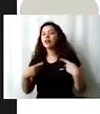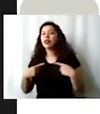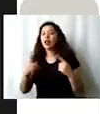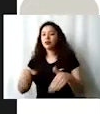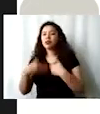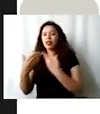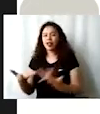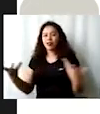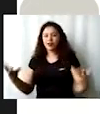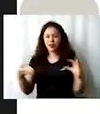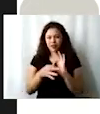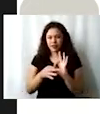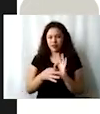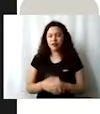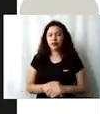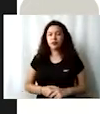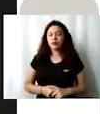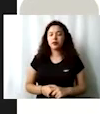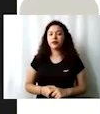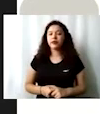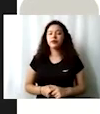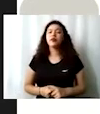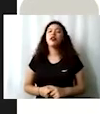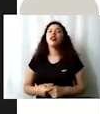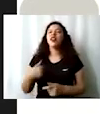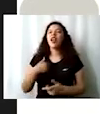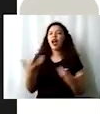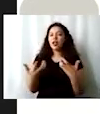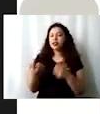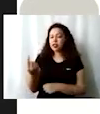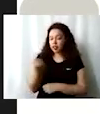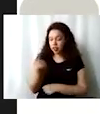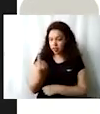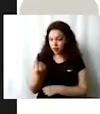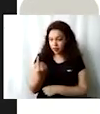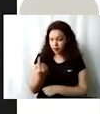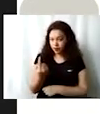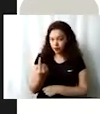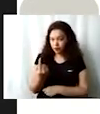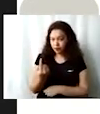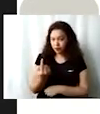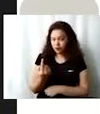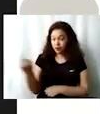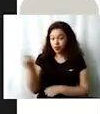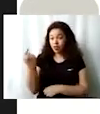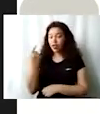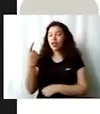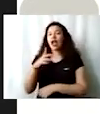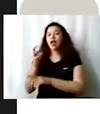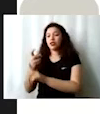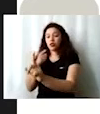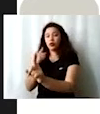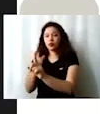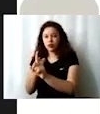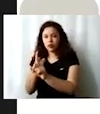del puesto, ¿no? Y estas son: ¿qué se hace? ¿El qué? tiene que ver con un objetivo, con metas,